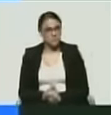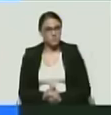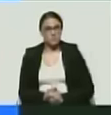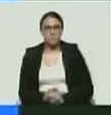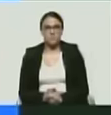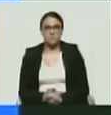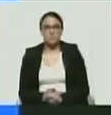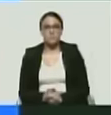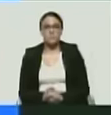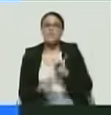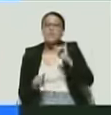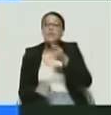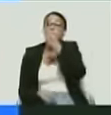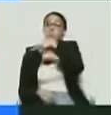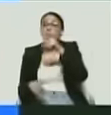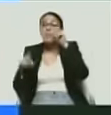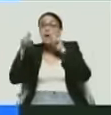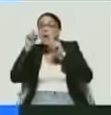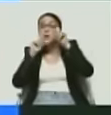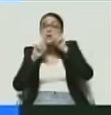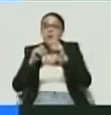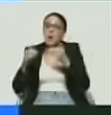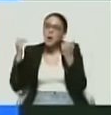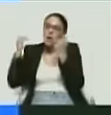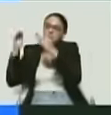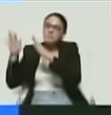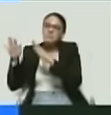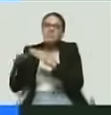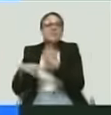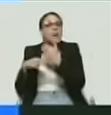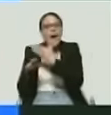Y a llorar para el valle. Y curiosamente están llorando